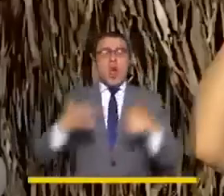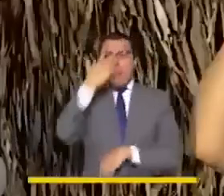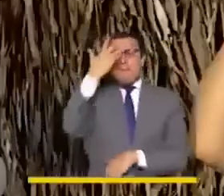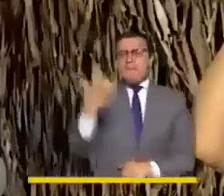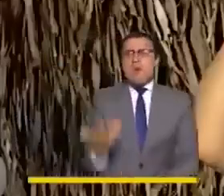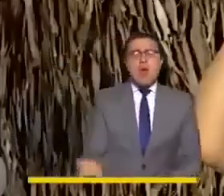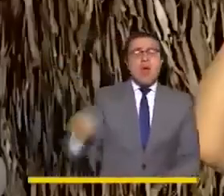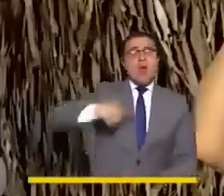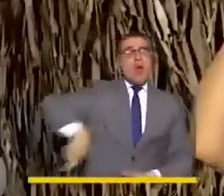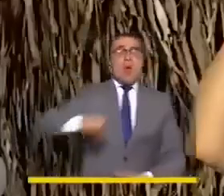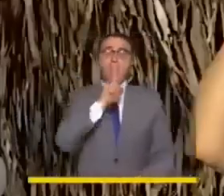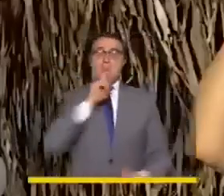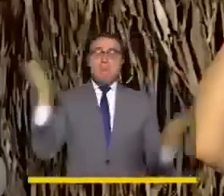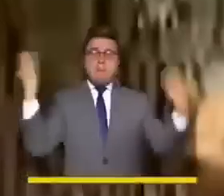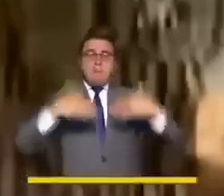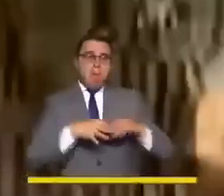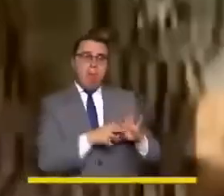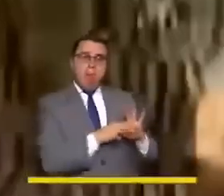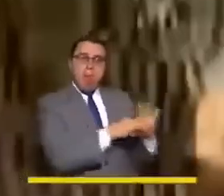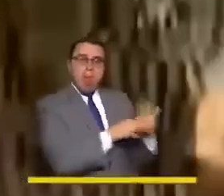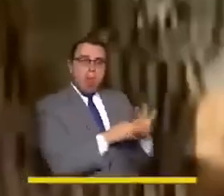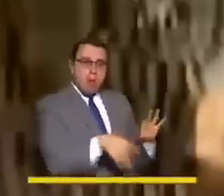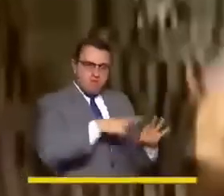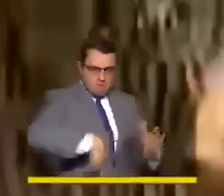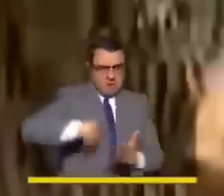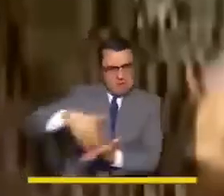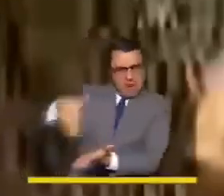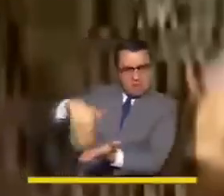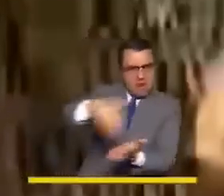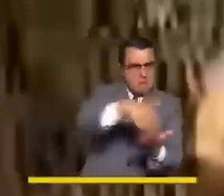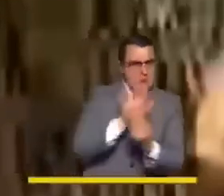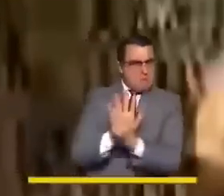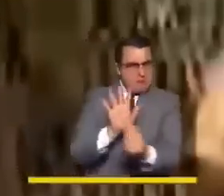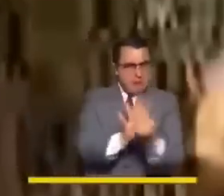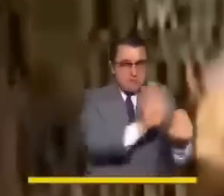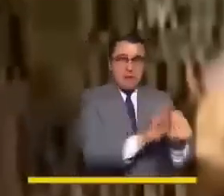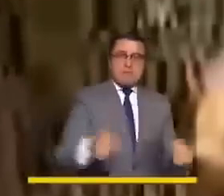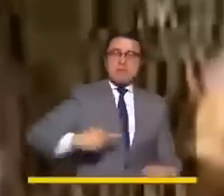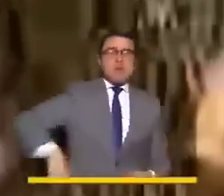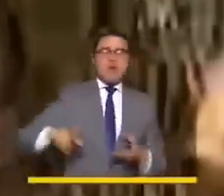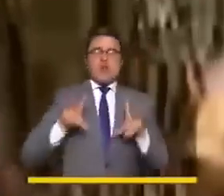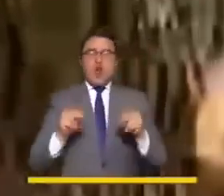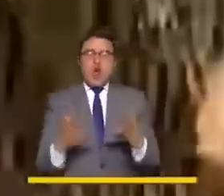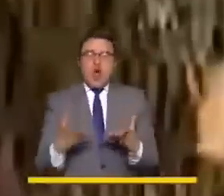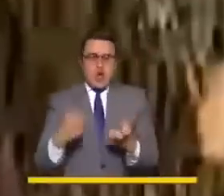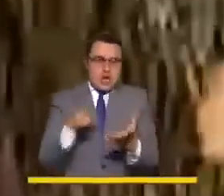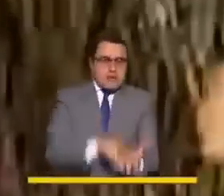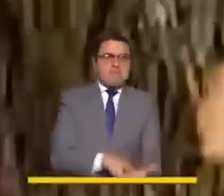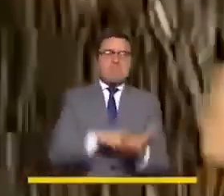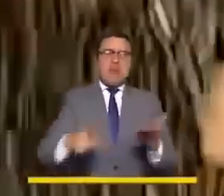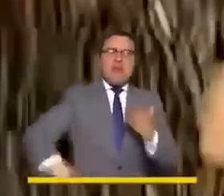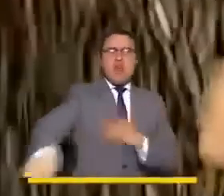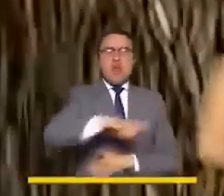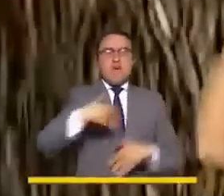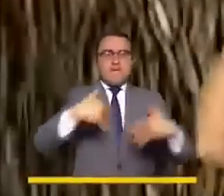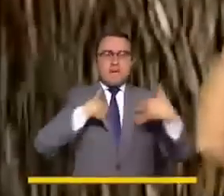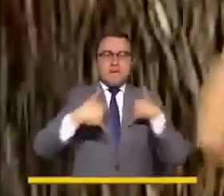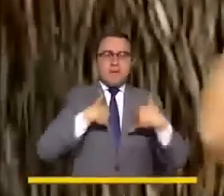simplemente cómplices del desalojo violento no querían la restitución de las